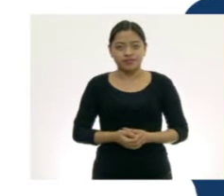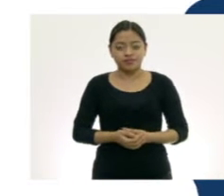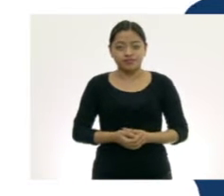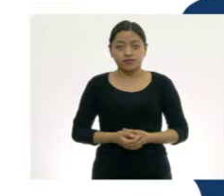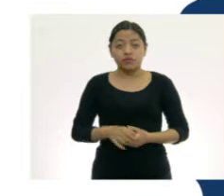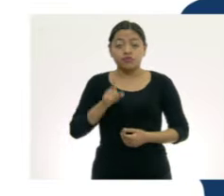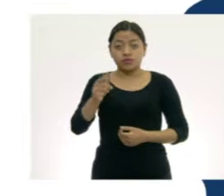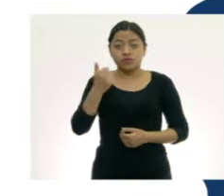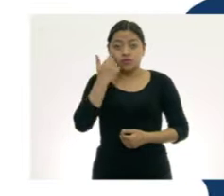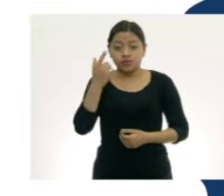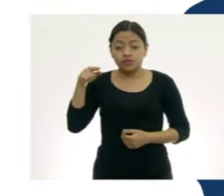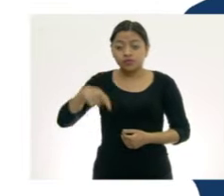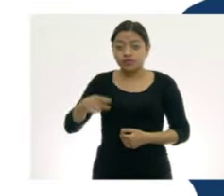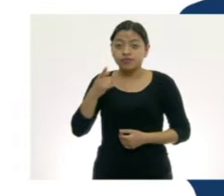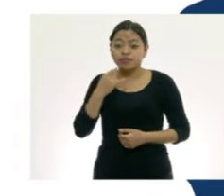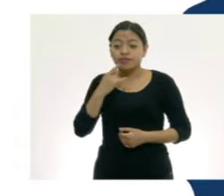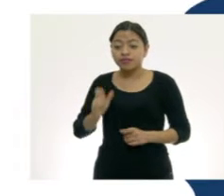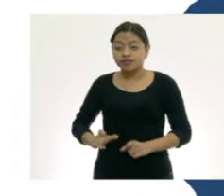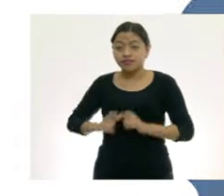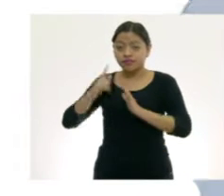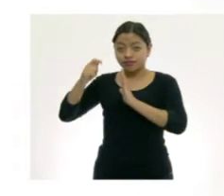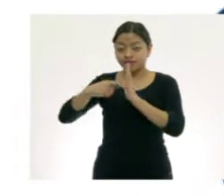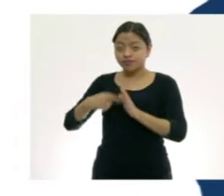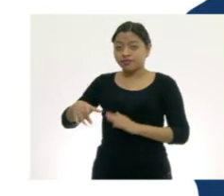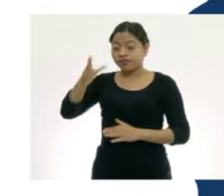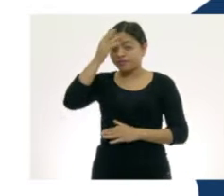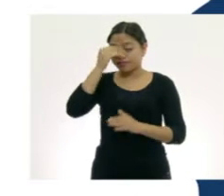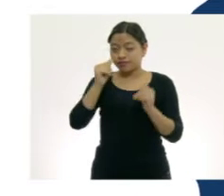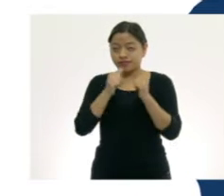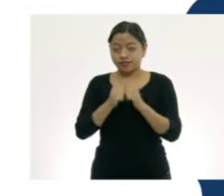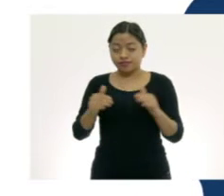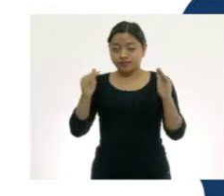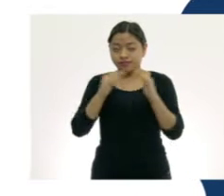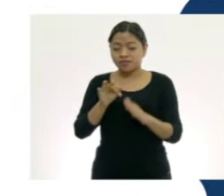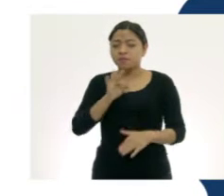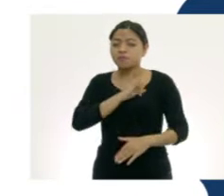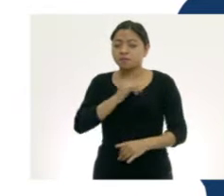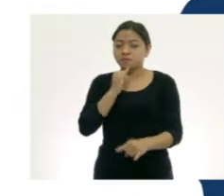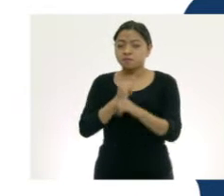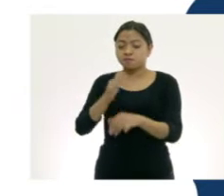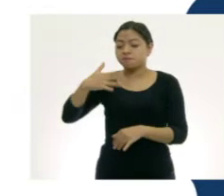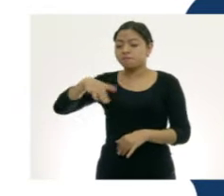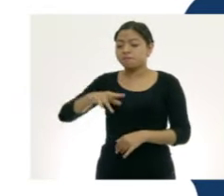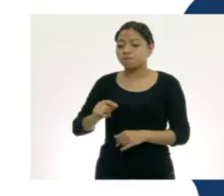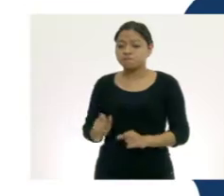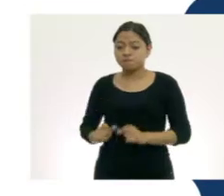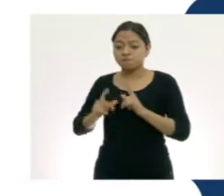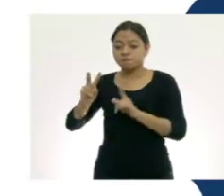conaliteg.cep.gov.mx. Si quieres volver a ver los programas de Aprende en Casa, los puedes encontrar en la siguiente liga: